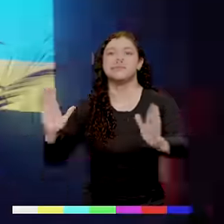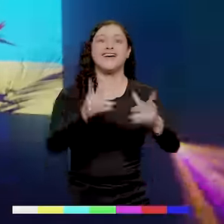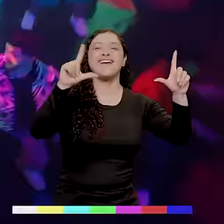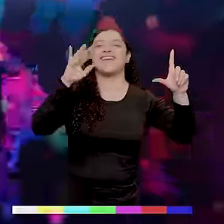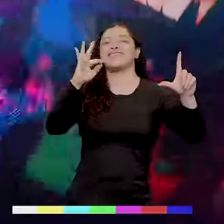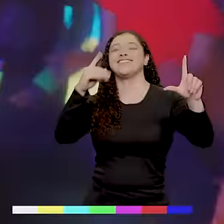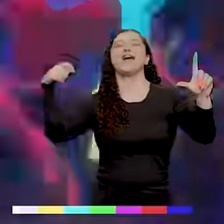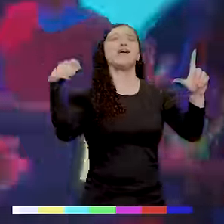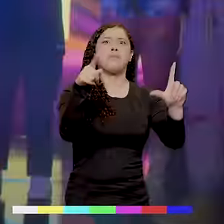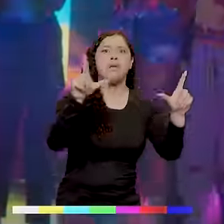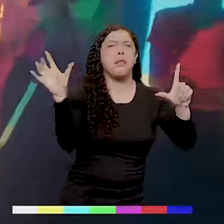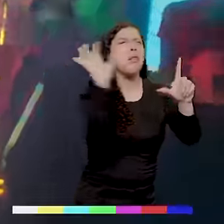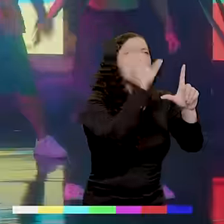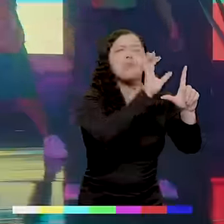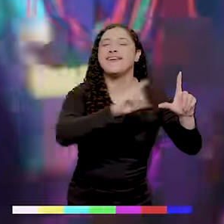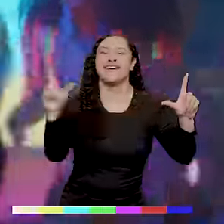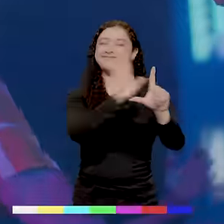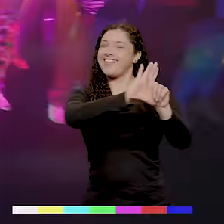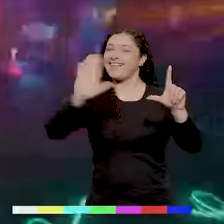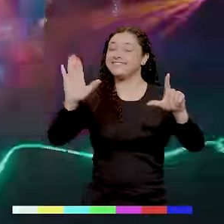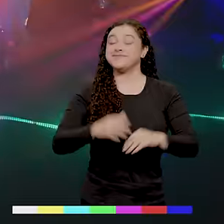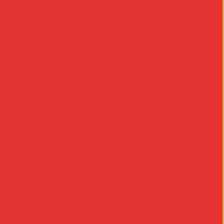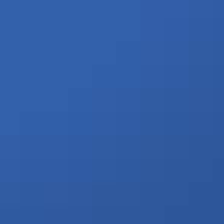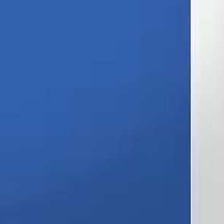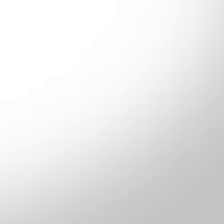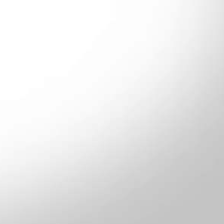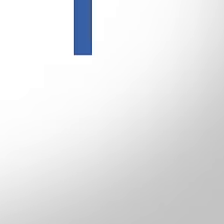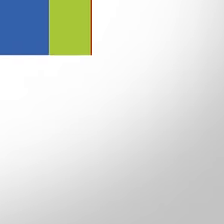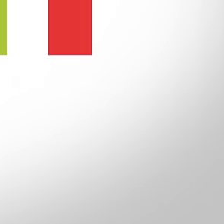Actualízate ya a TDT. No te quedes sin señal de TV.